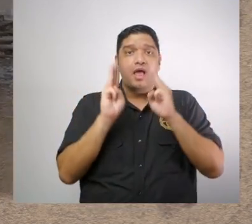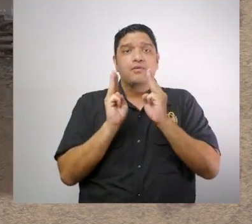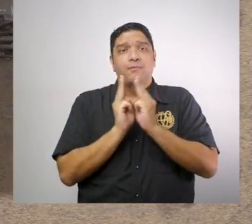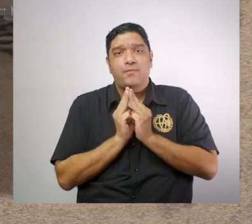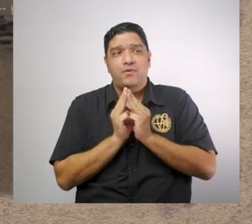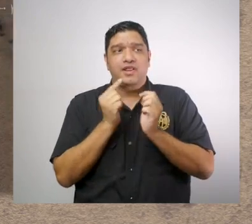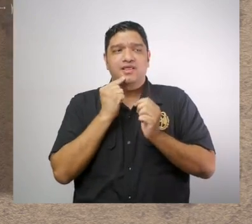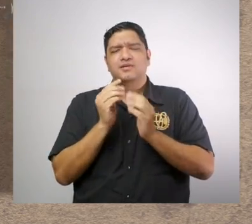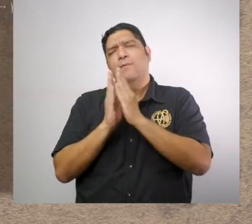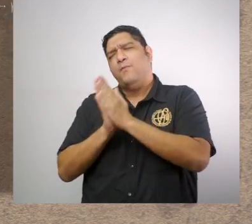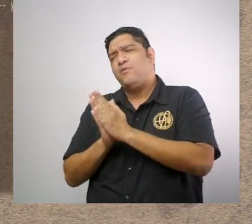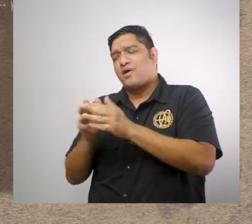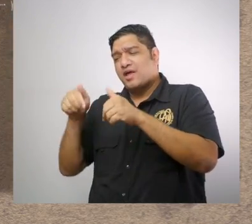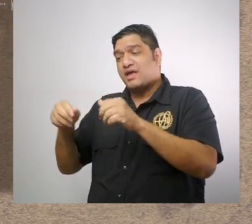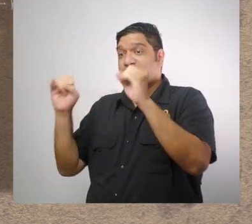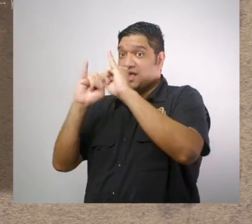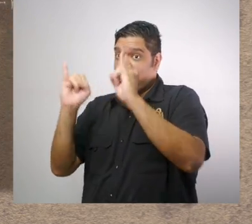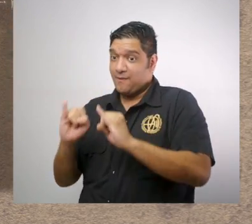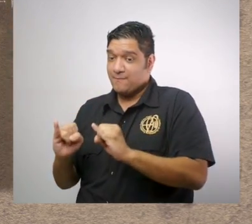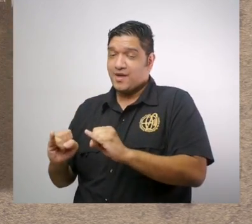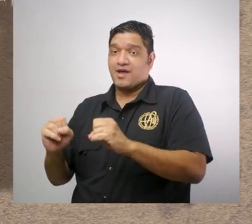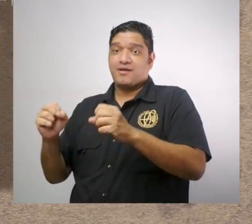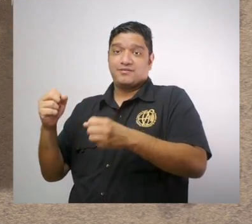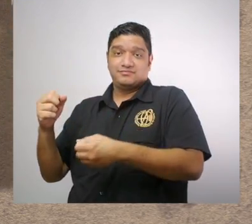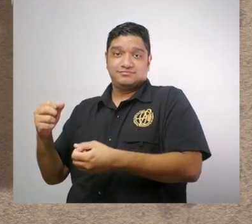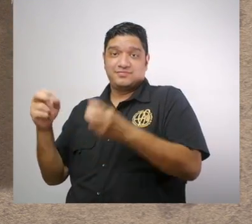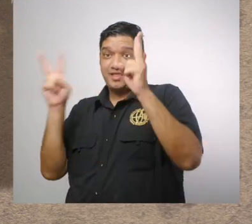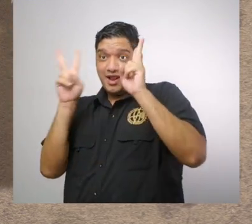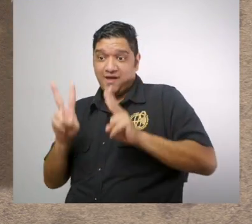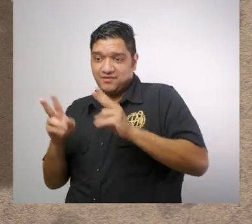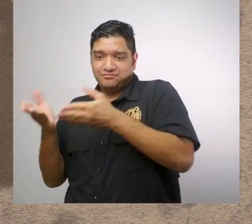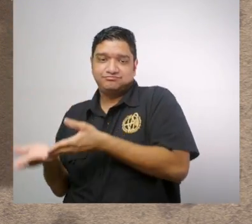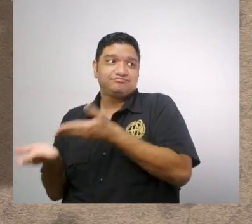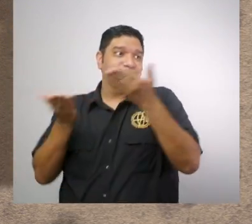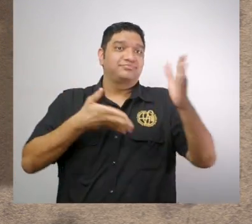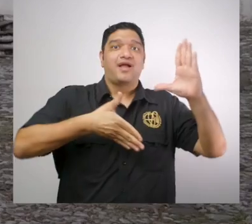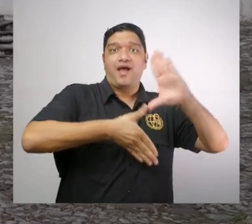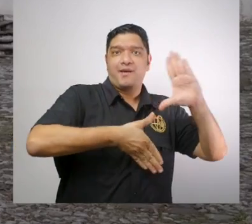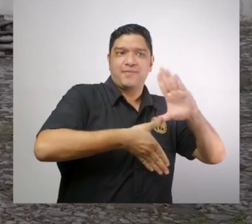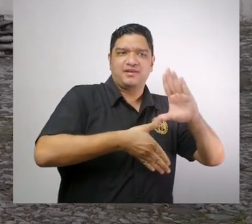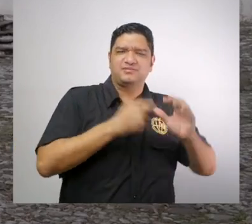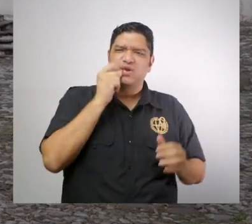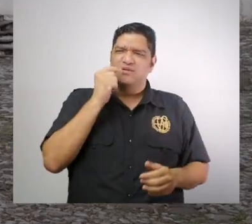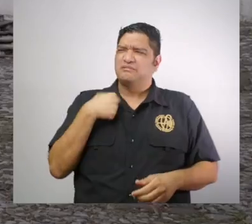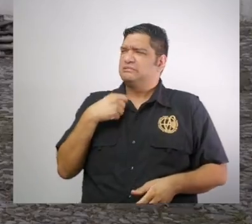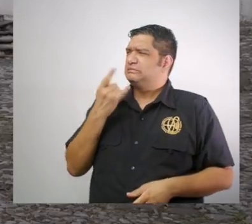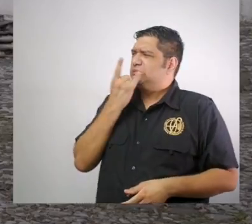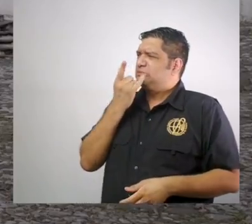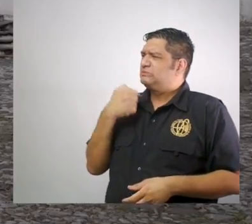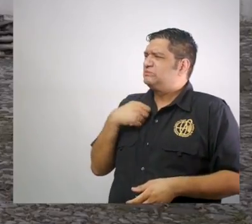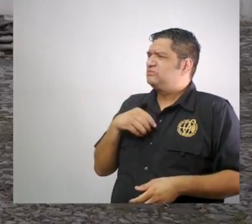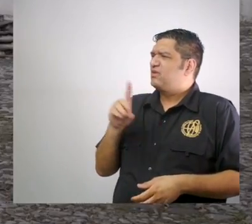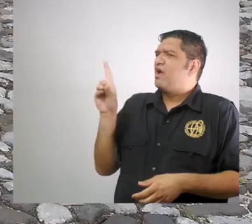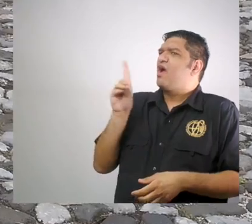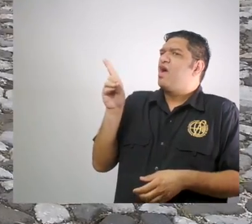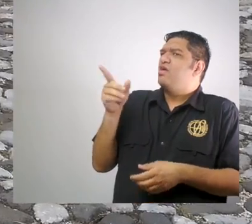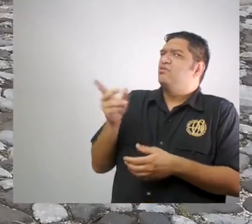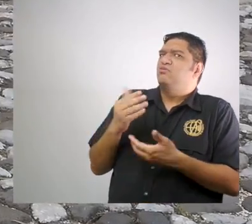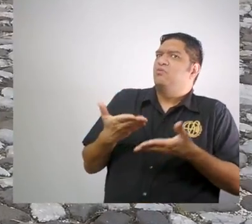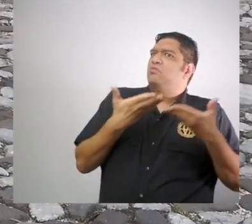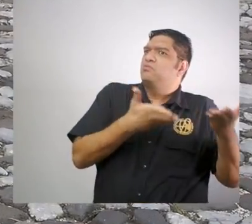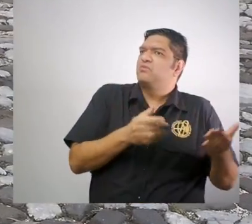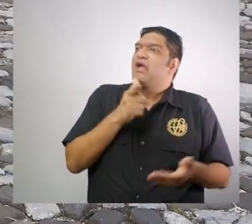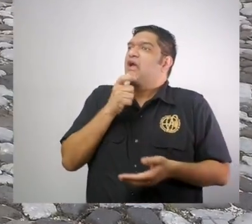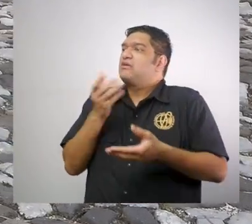una imagen de la Virgen para el reino de Guatemala. Juan Corso pregunta, ¿y a dónde la voy a entregar y a quién? Y